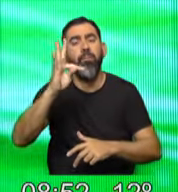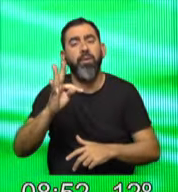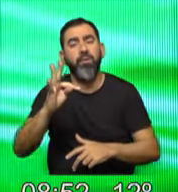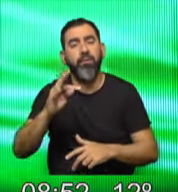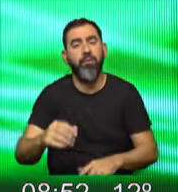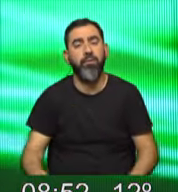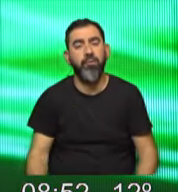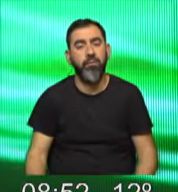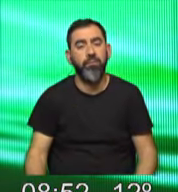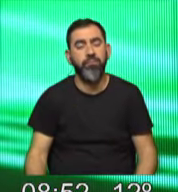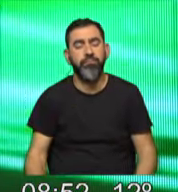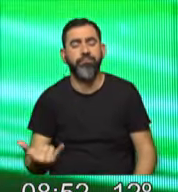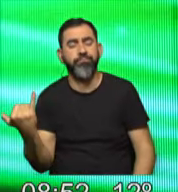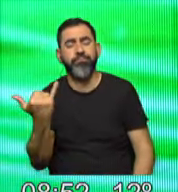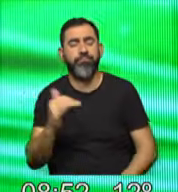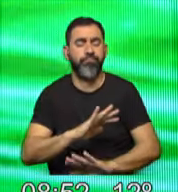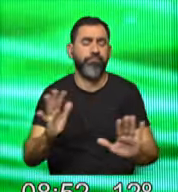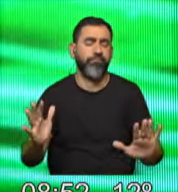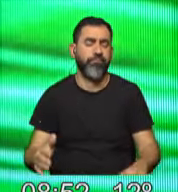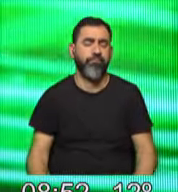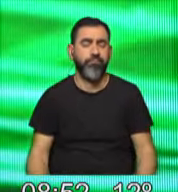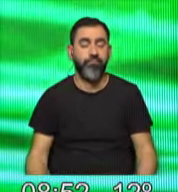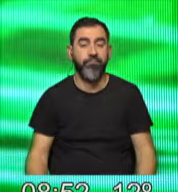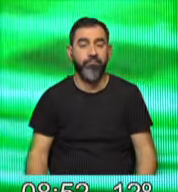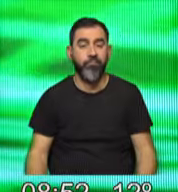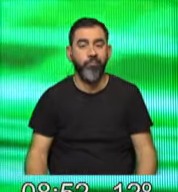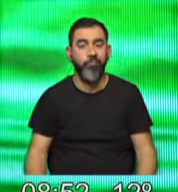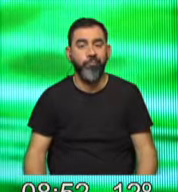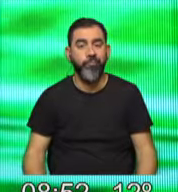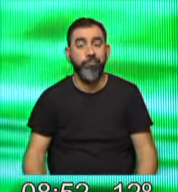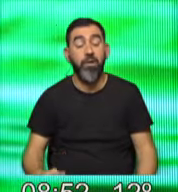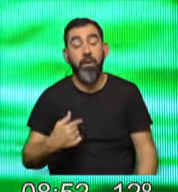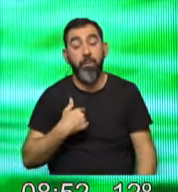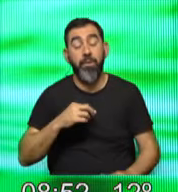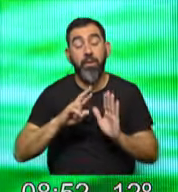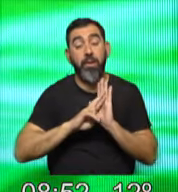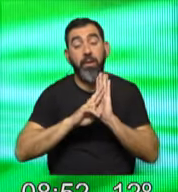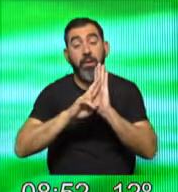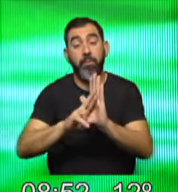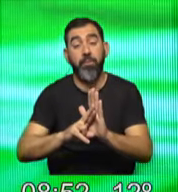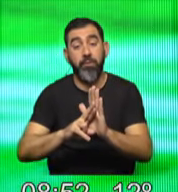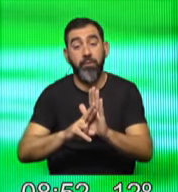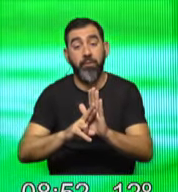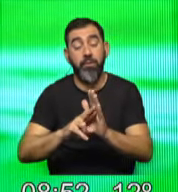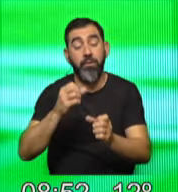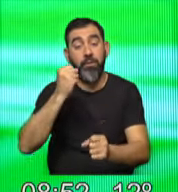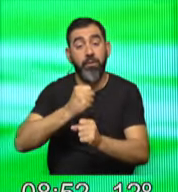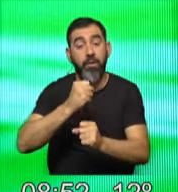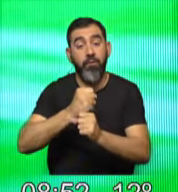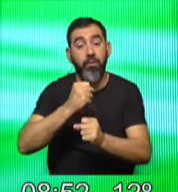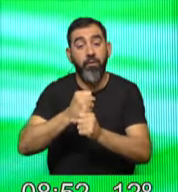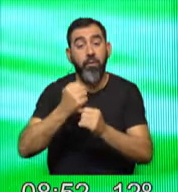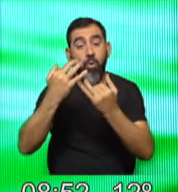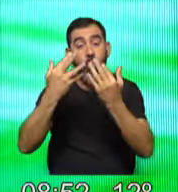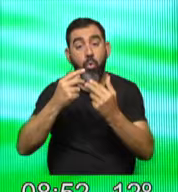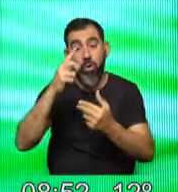también es cosa chica esa no a mí cuando me tocó representar a la clase trabajadora en la organización